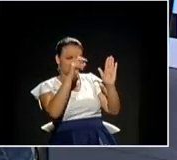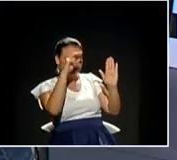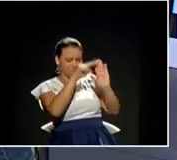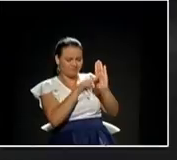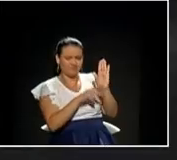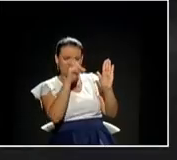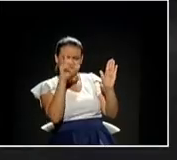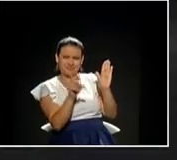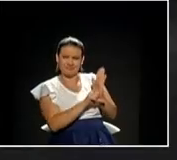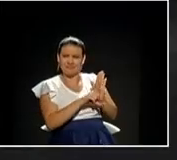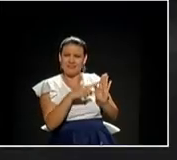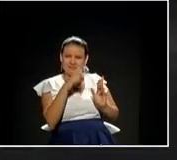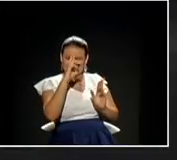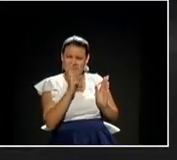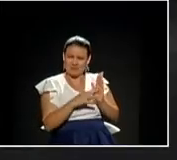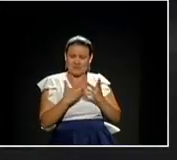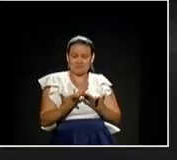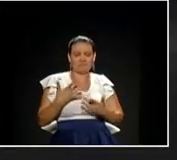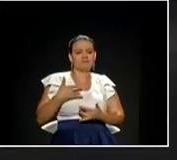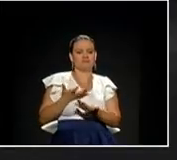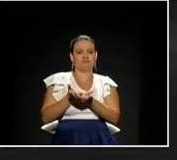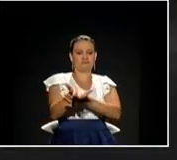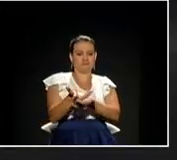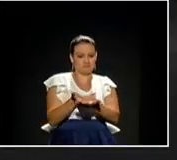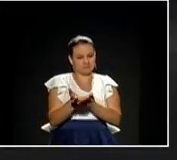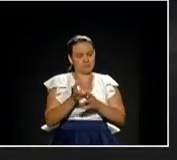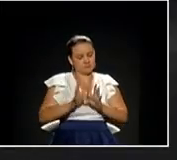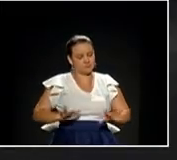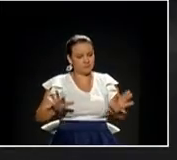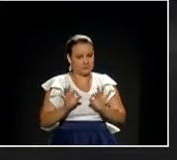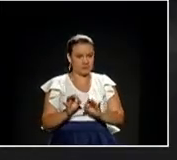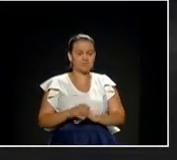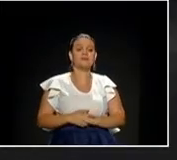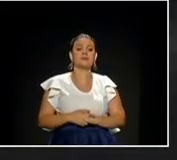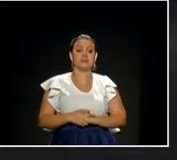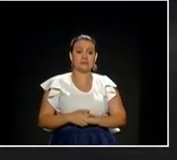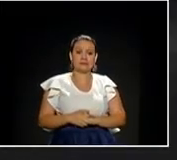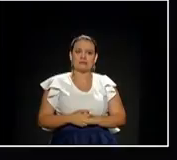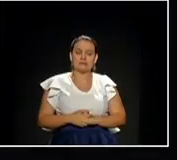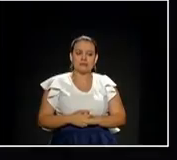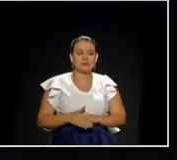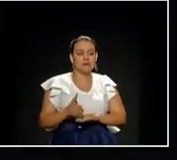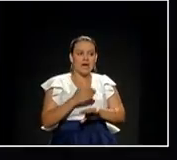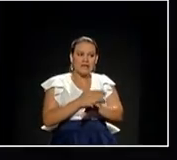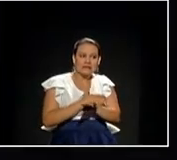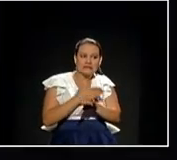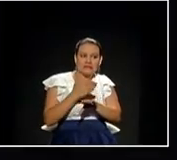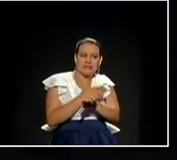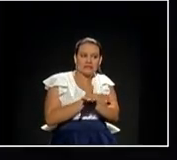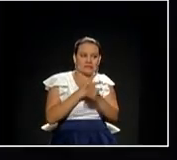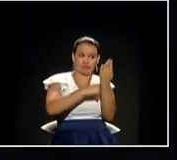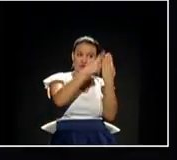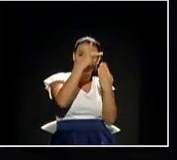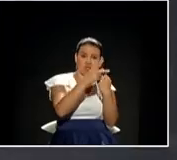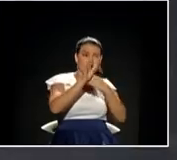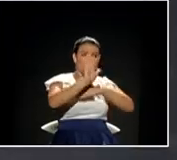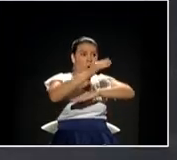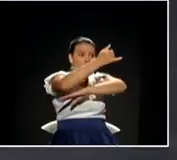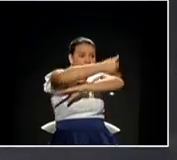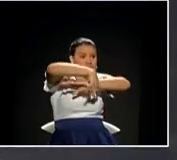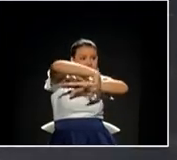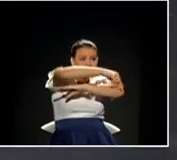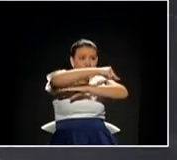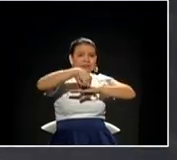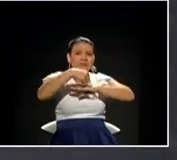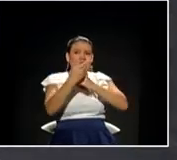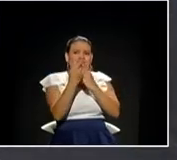es la recomendación que hoy y eso es lo que se debe hacer y más rigurosidad a la hora de recibir los proyectos en algunos casos